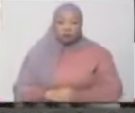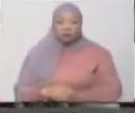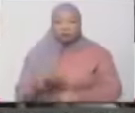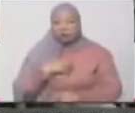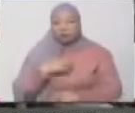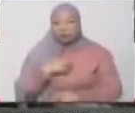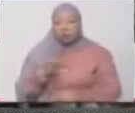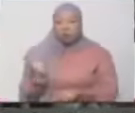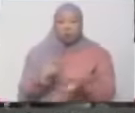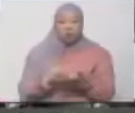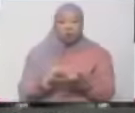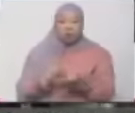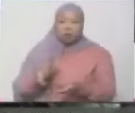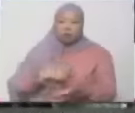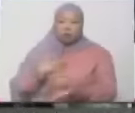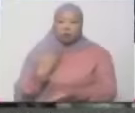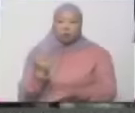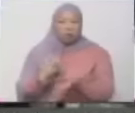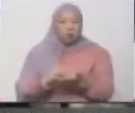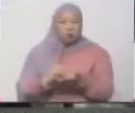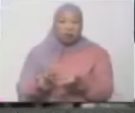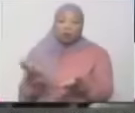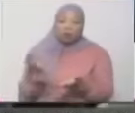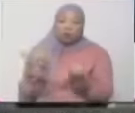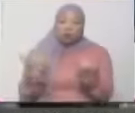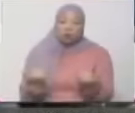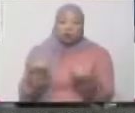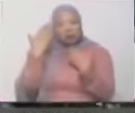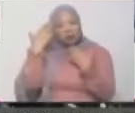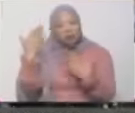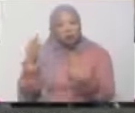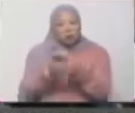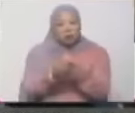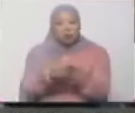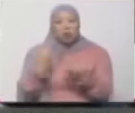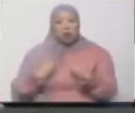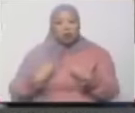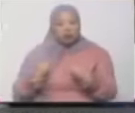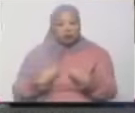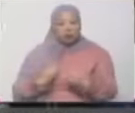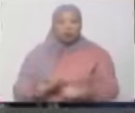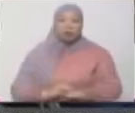pasar esto, no podía pasar esto. Bueno, saludo a los vecinos. También por aquí,